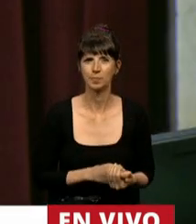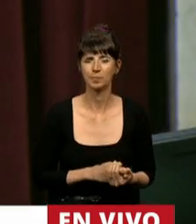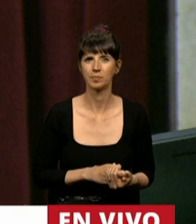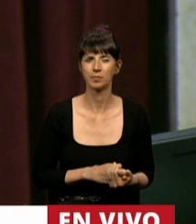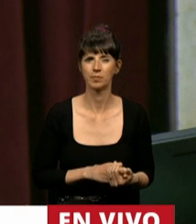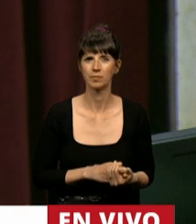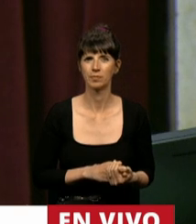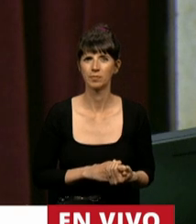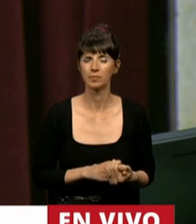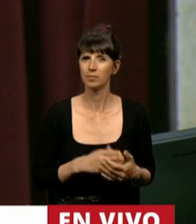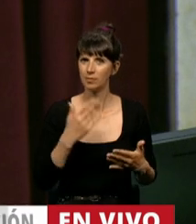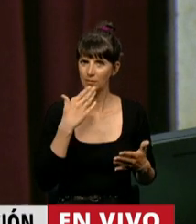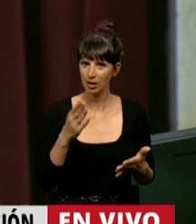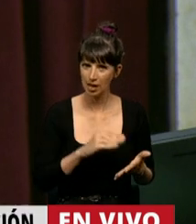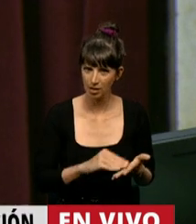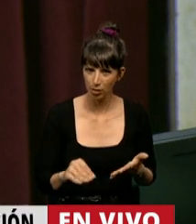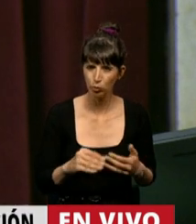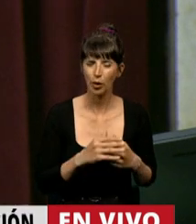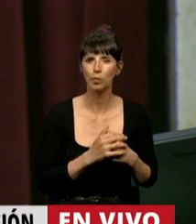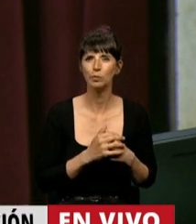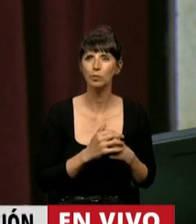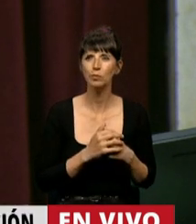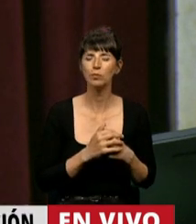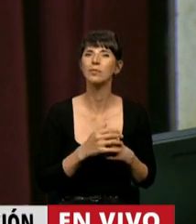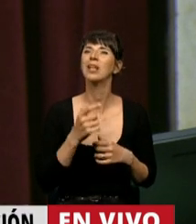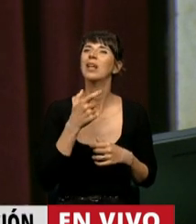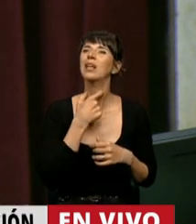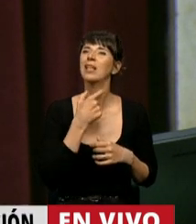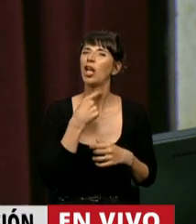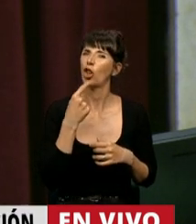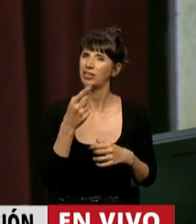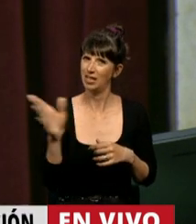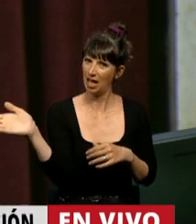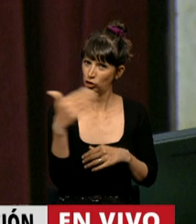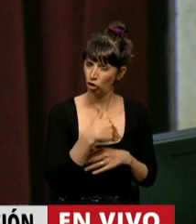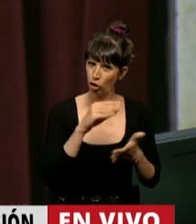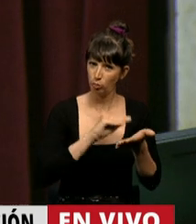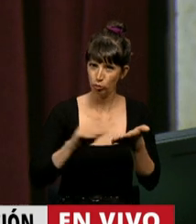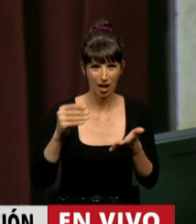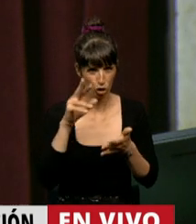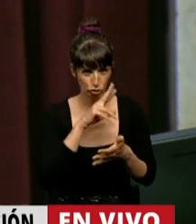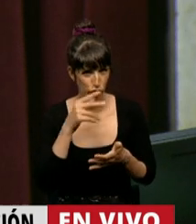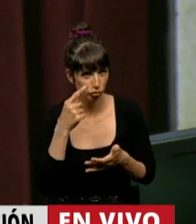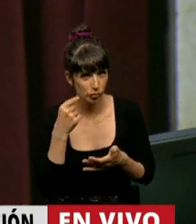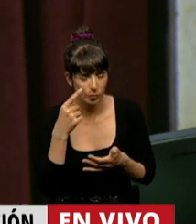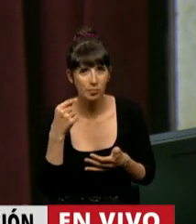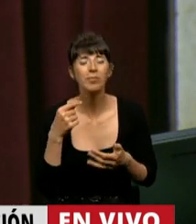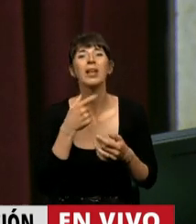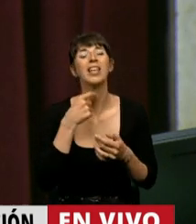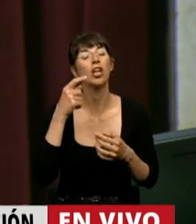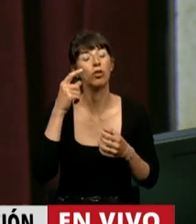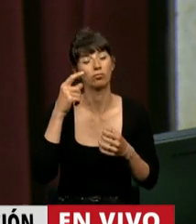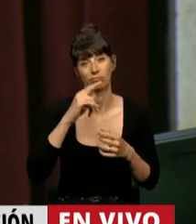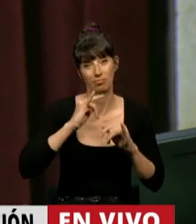gracias diputado quiero a los señores diputados y diputadas recordarles que las cuestiones